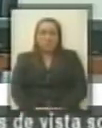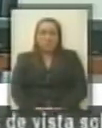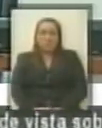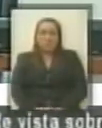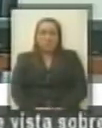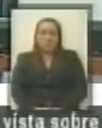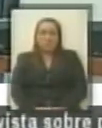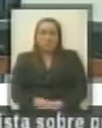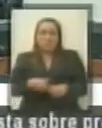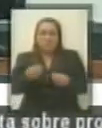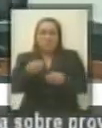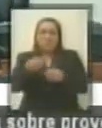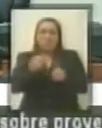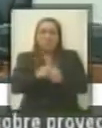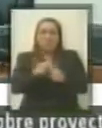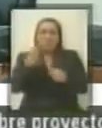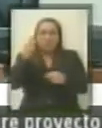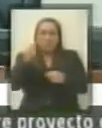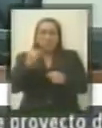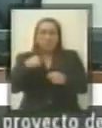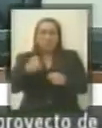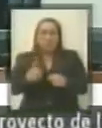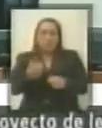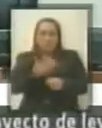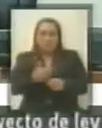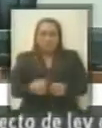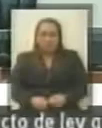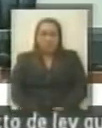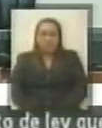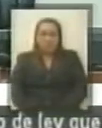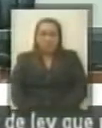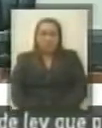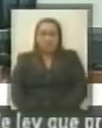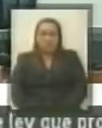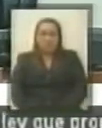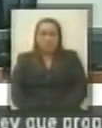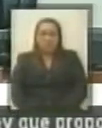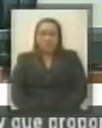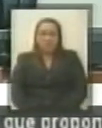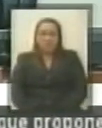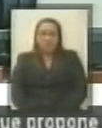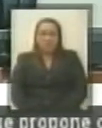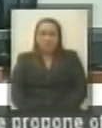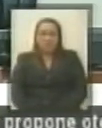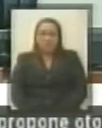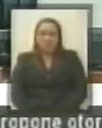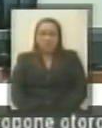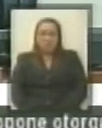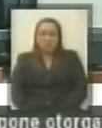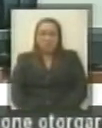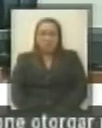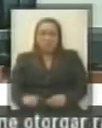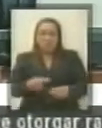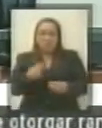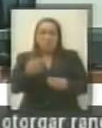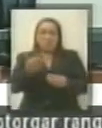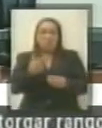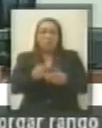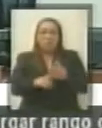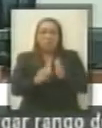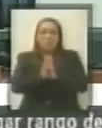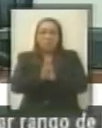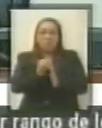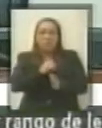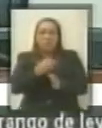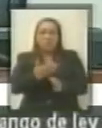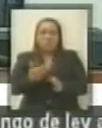razones que fundamentan la necesidad de llevar a cabo los concursos. Sin embargo, le ruego con su venia, señor presidente,